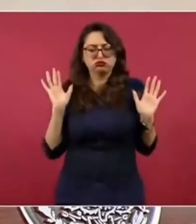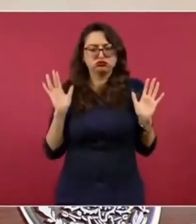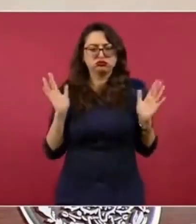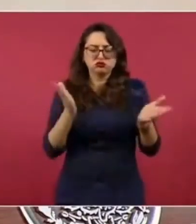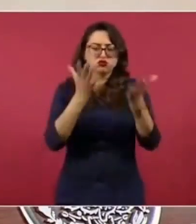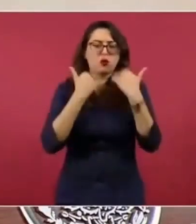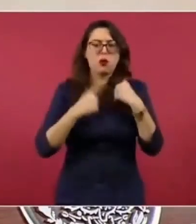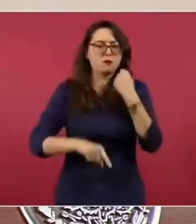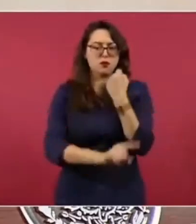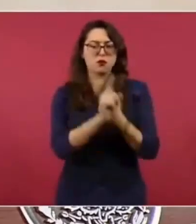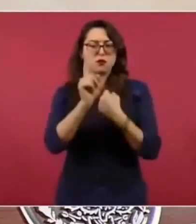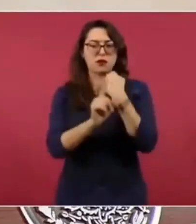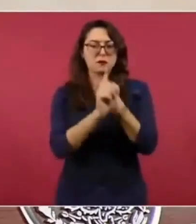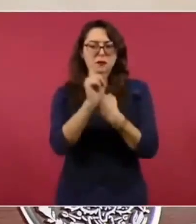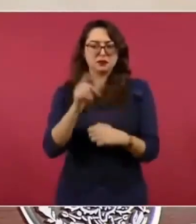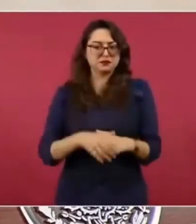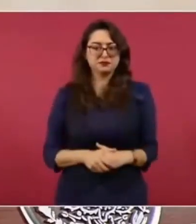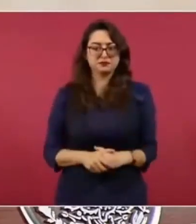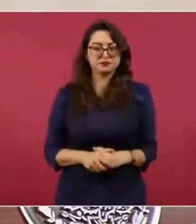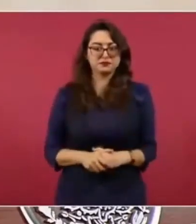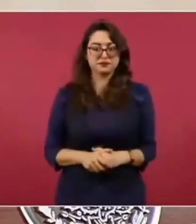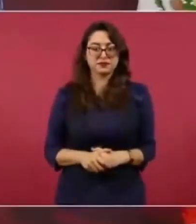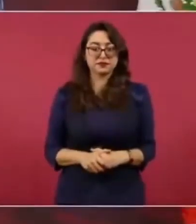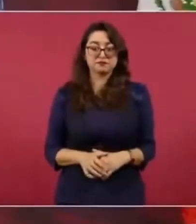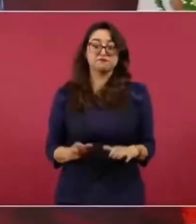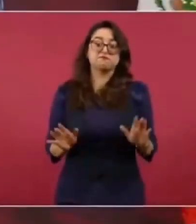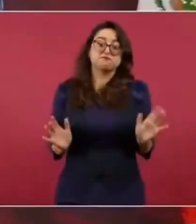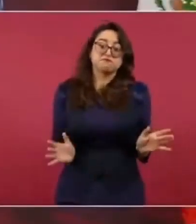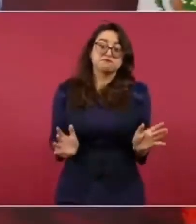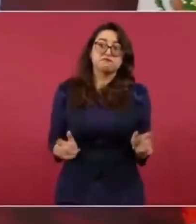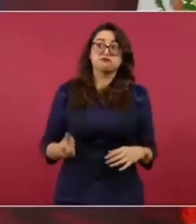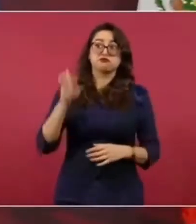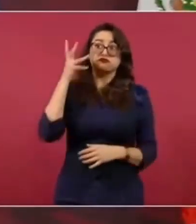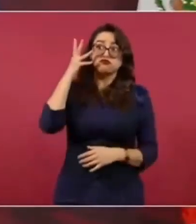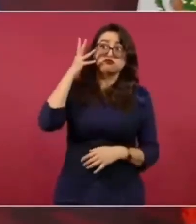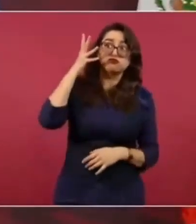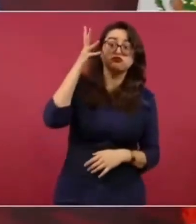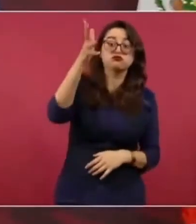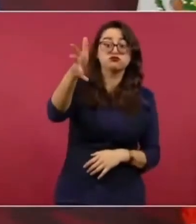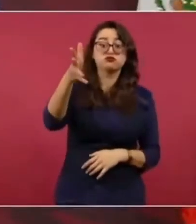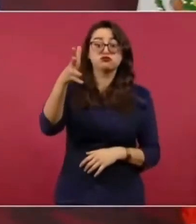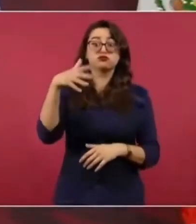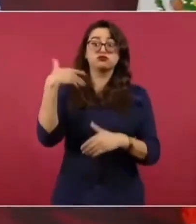Si regresan los corruptos autoritarios